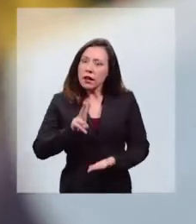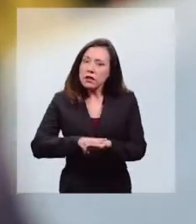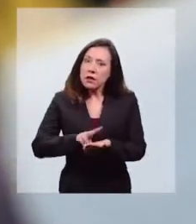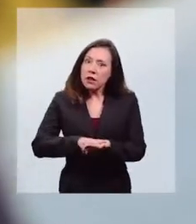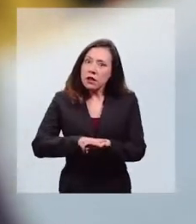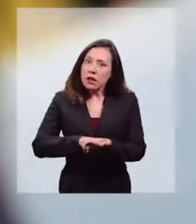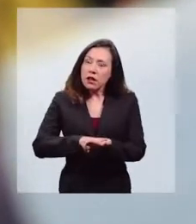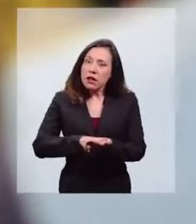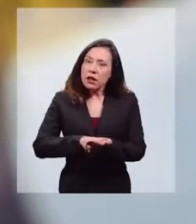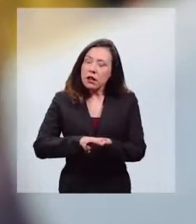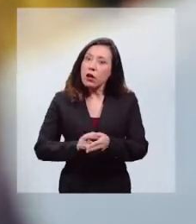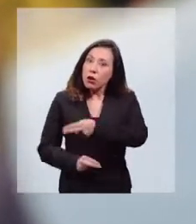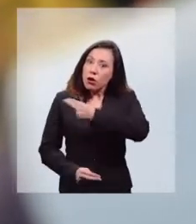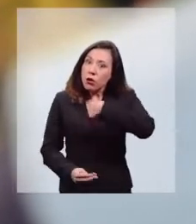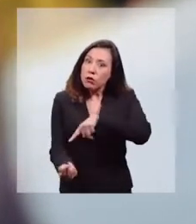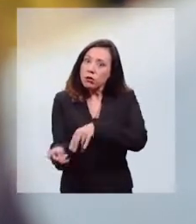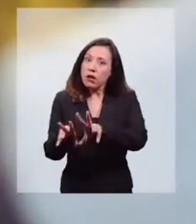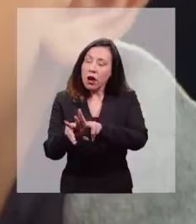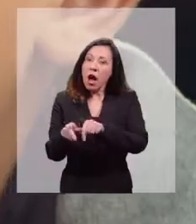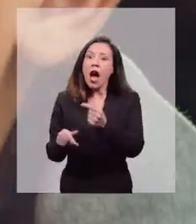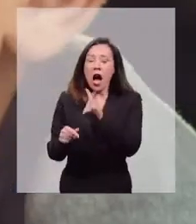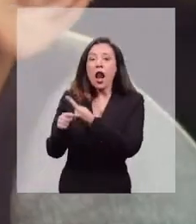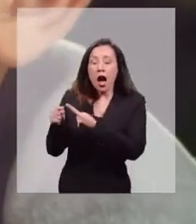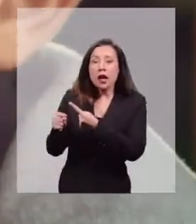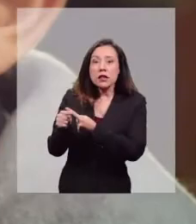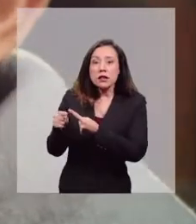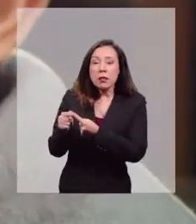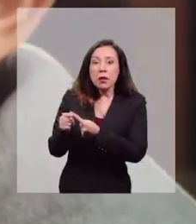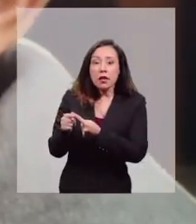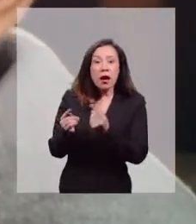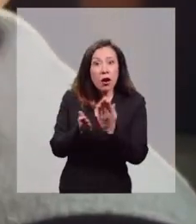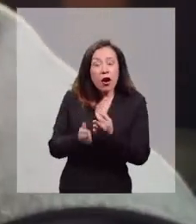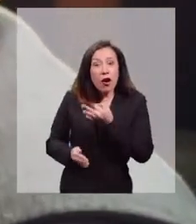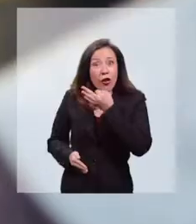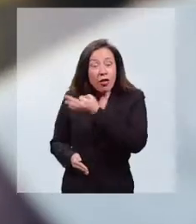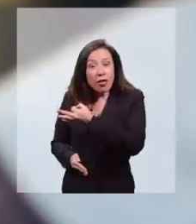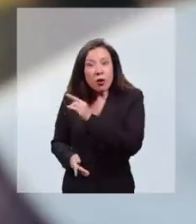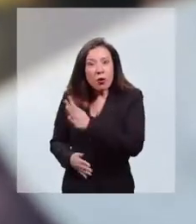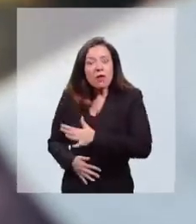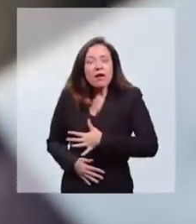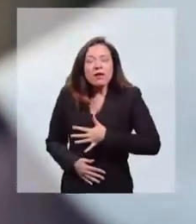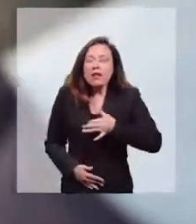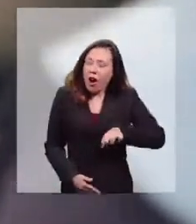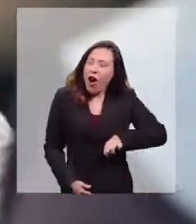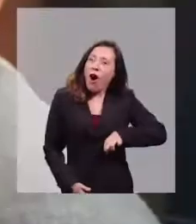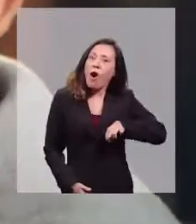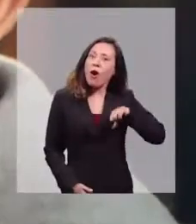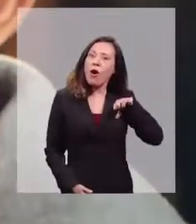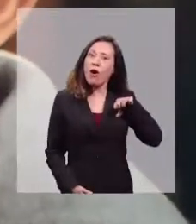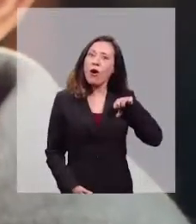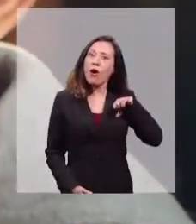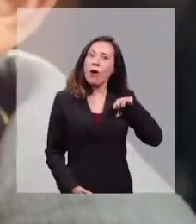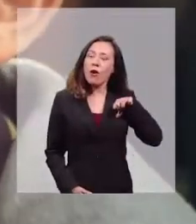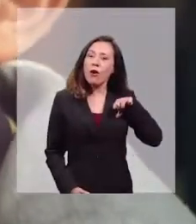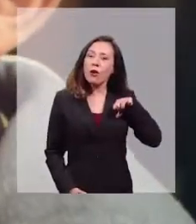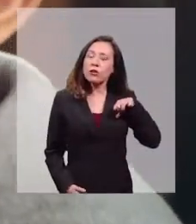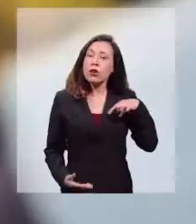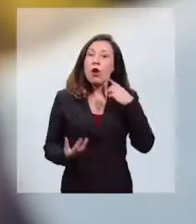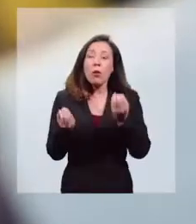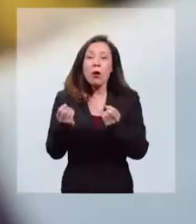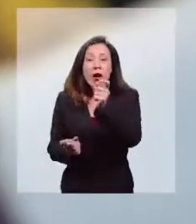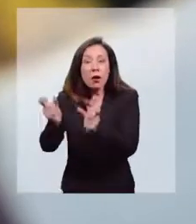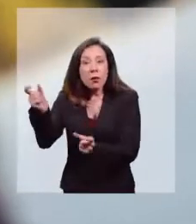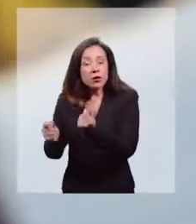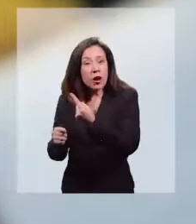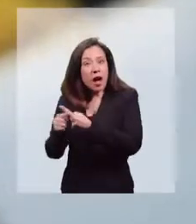cierto. Somos de clase media. Y si te dijeron eso, se te debería inflar el pecho. Porque